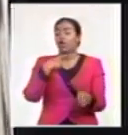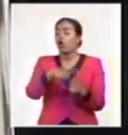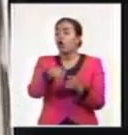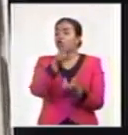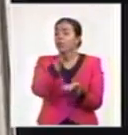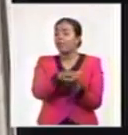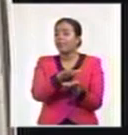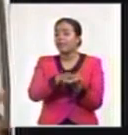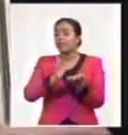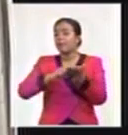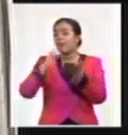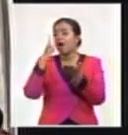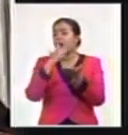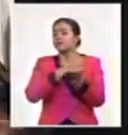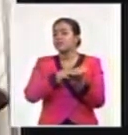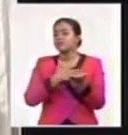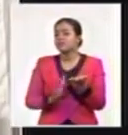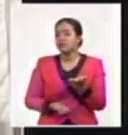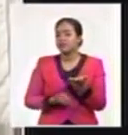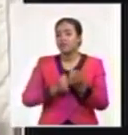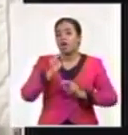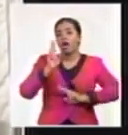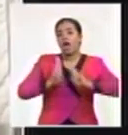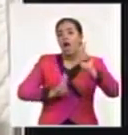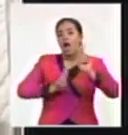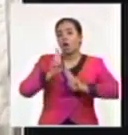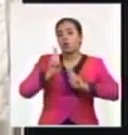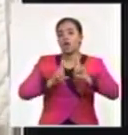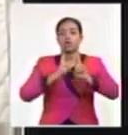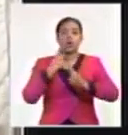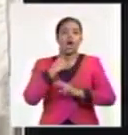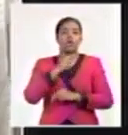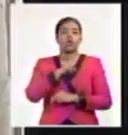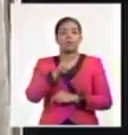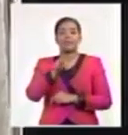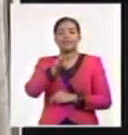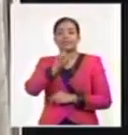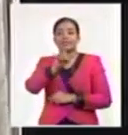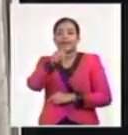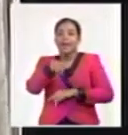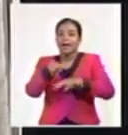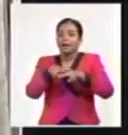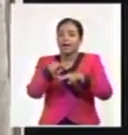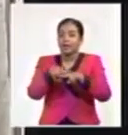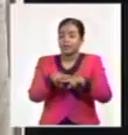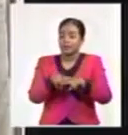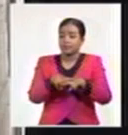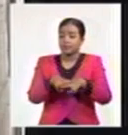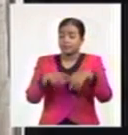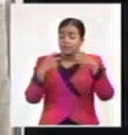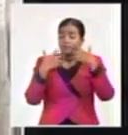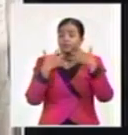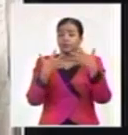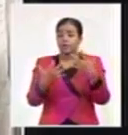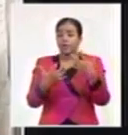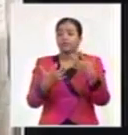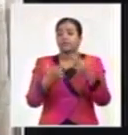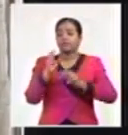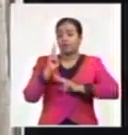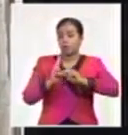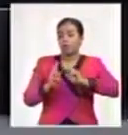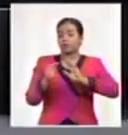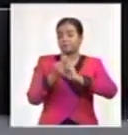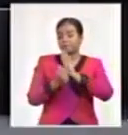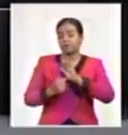también, que es la consolidación de los acuerdos del 2016 en La Habana. Claro. Que es muy importante también llevarlos a la práctica.